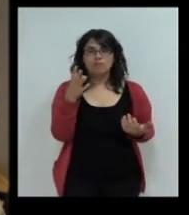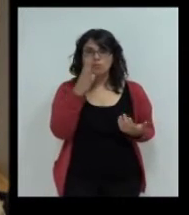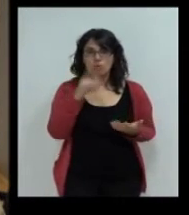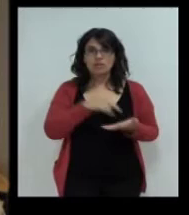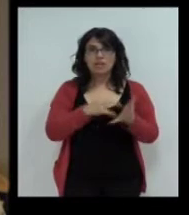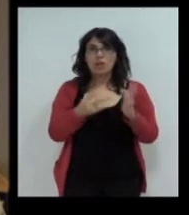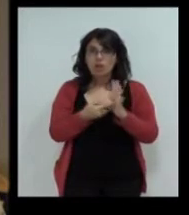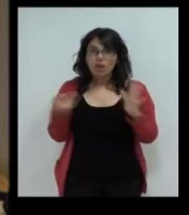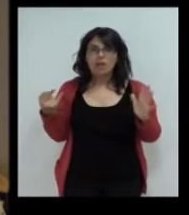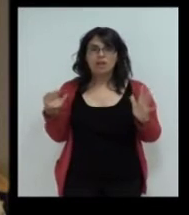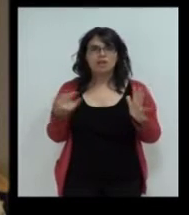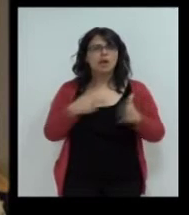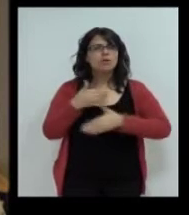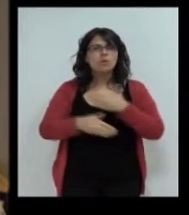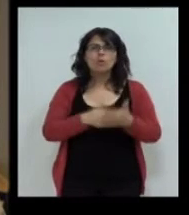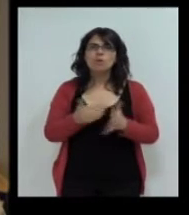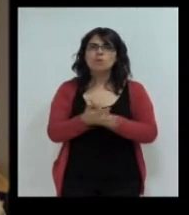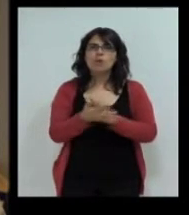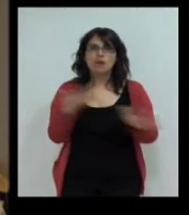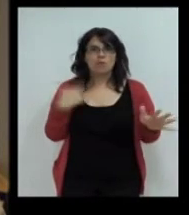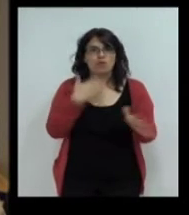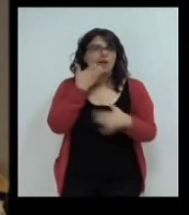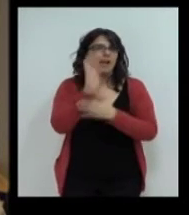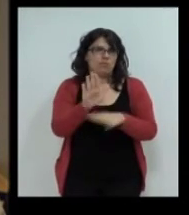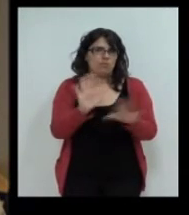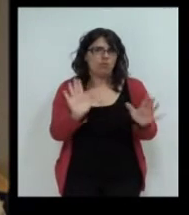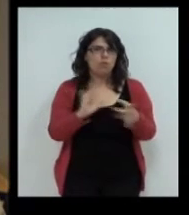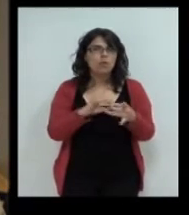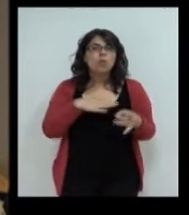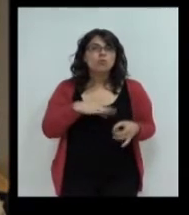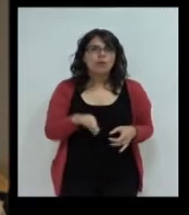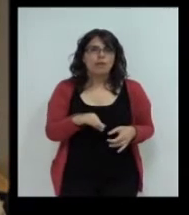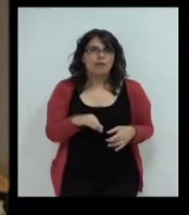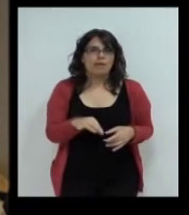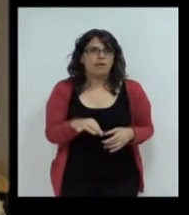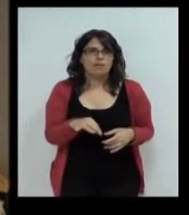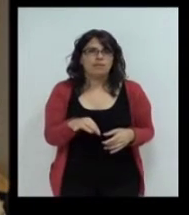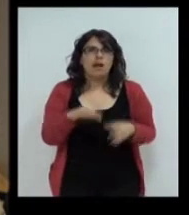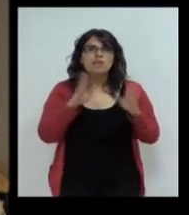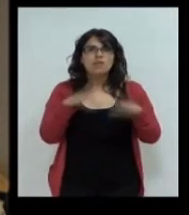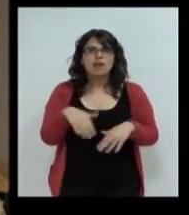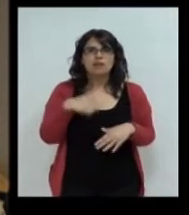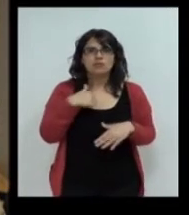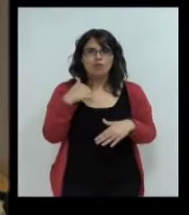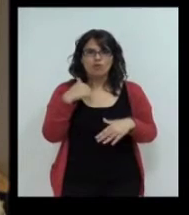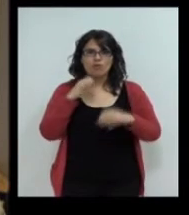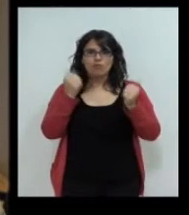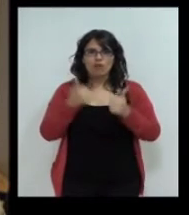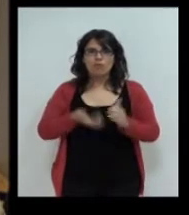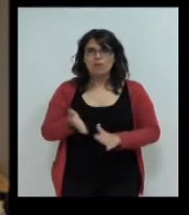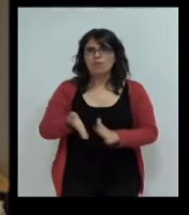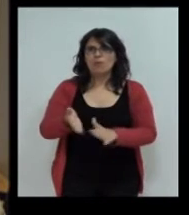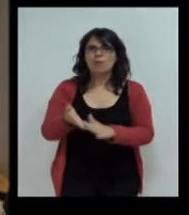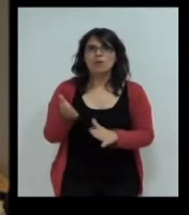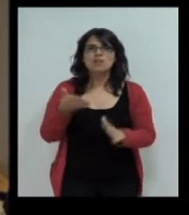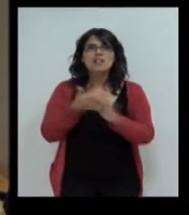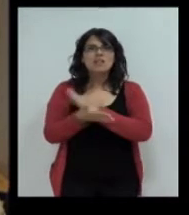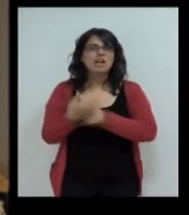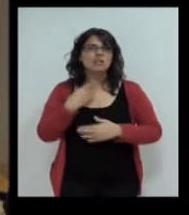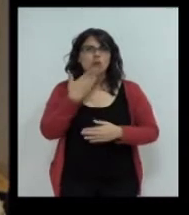tecnología evoluciona mucho más deprisa, este es un ejemplo que he puesto, pero pueden venir más. Entonces lo que no puedo ir por un camino evolutivo que me lleva al parcheo